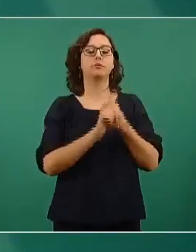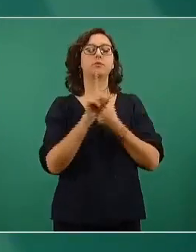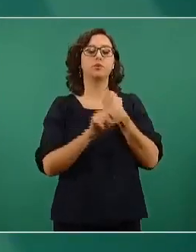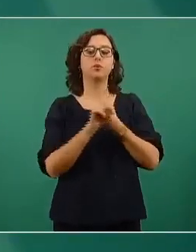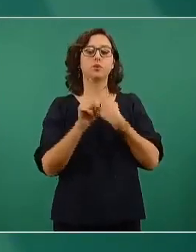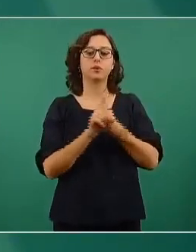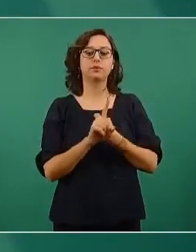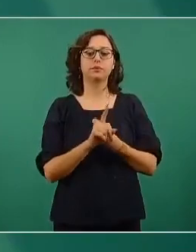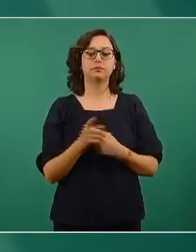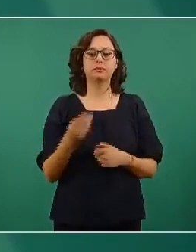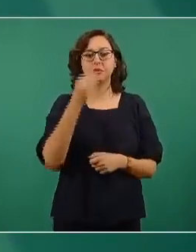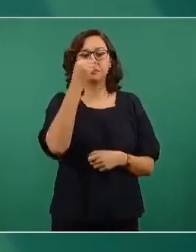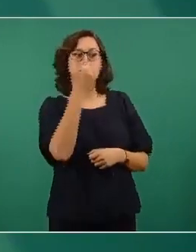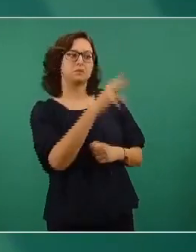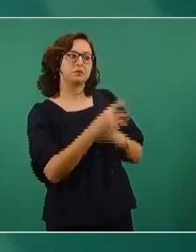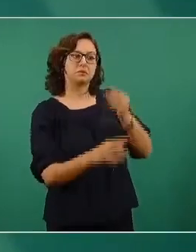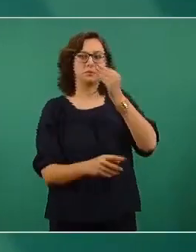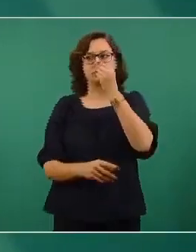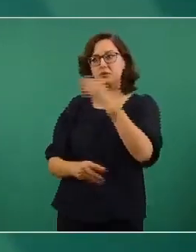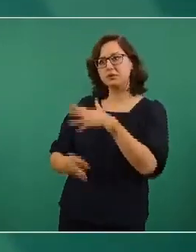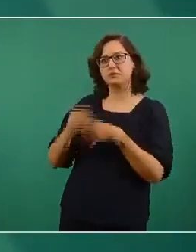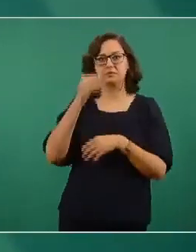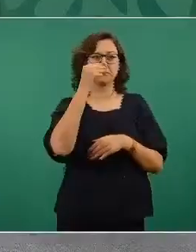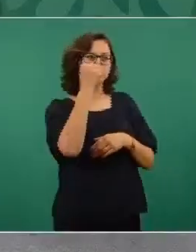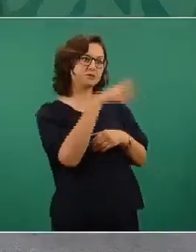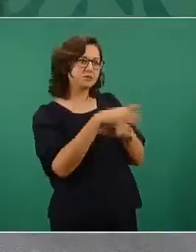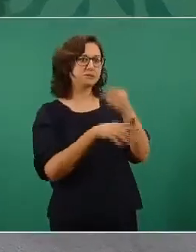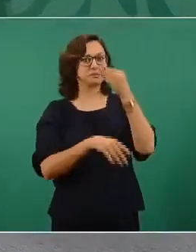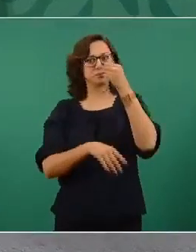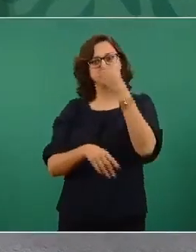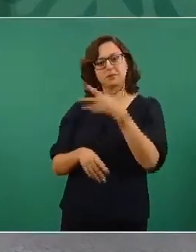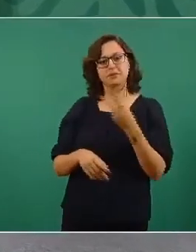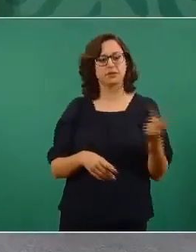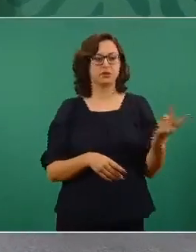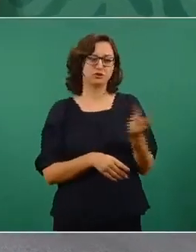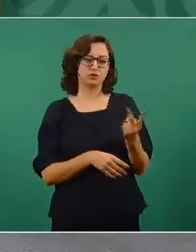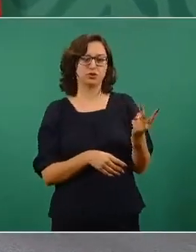Y Zedillo se echan la culpa, tres. Los